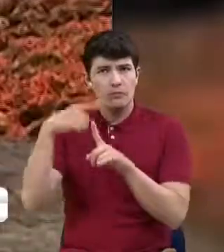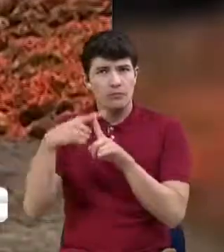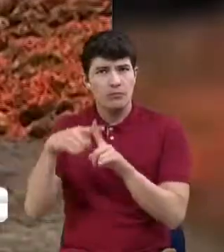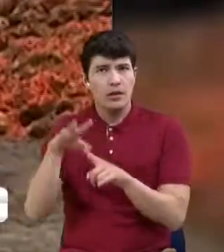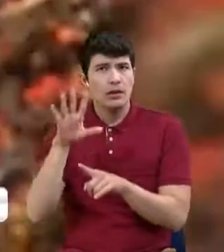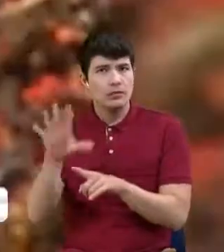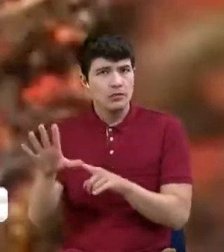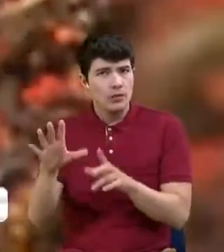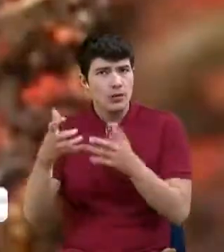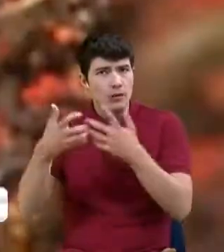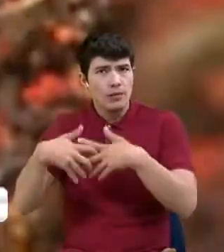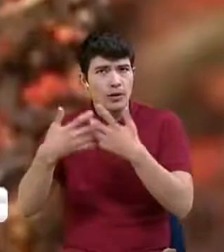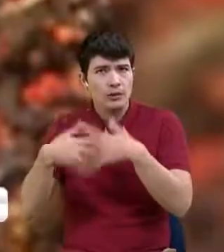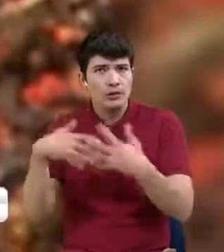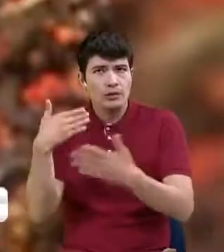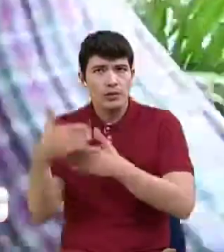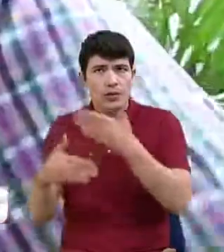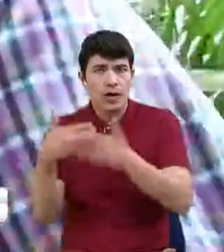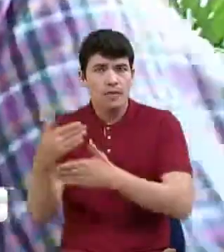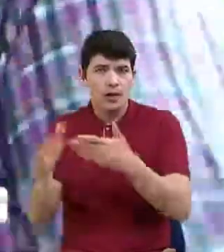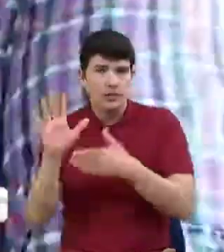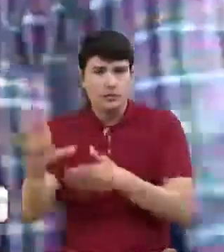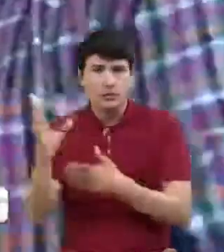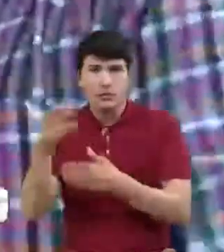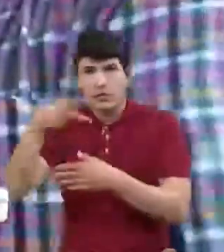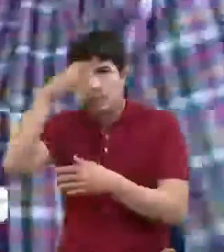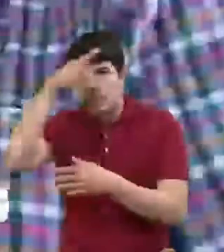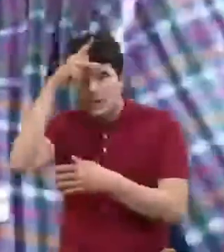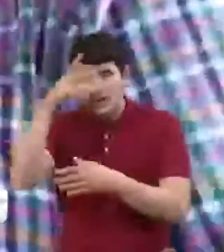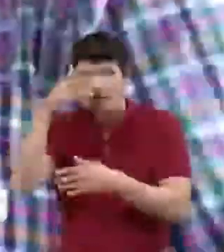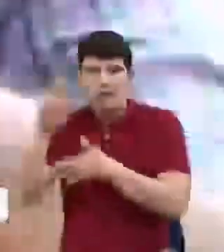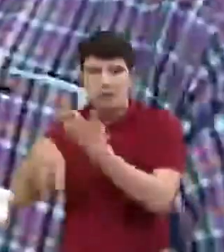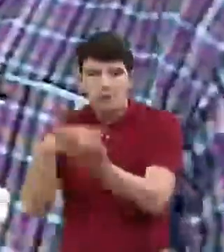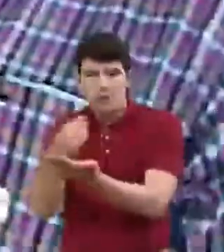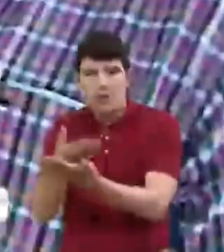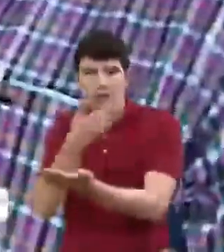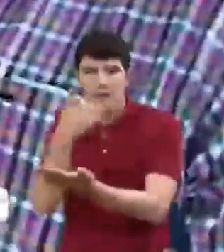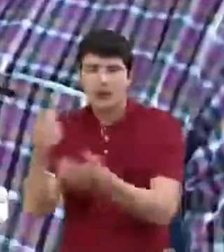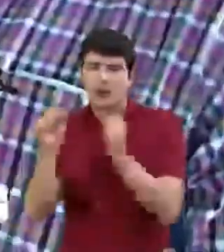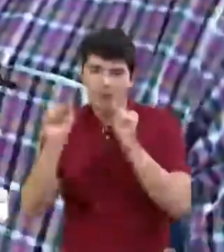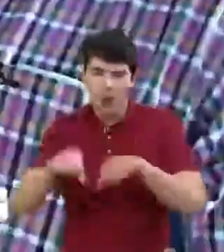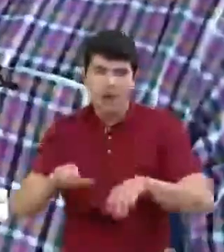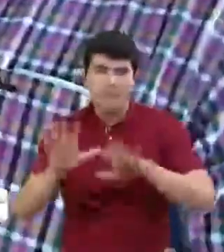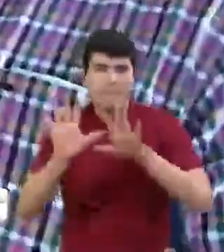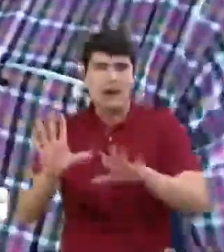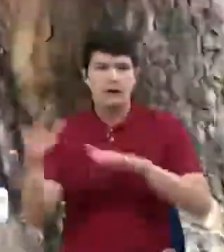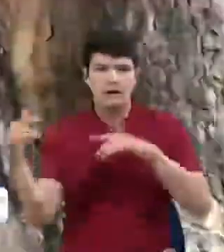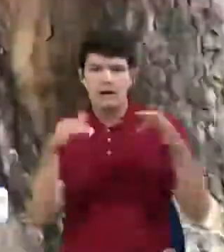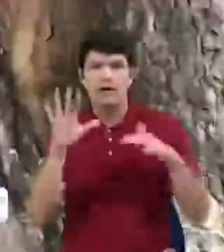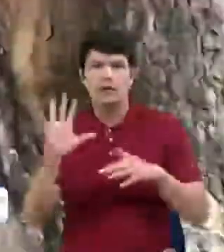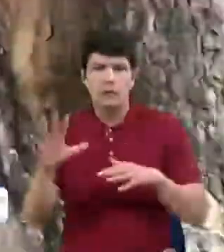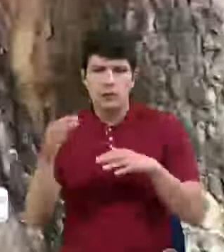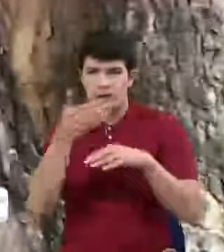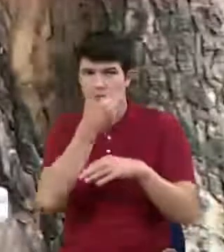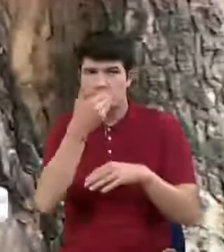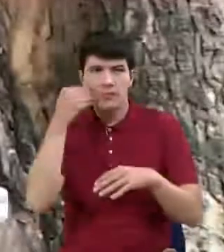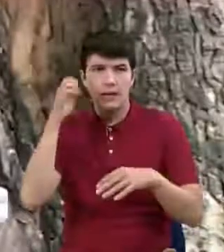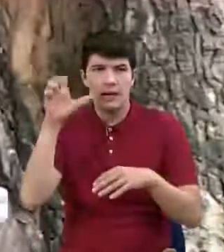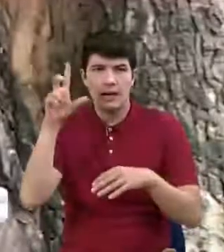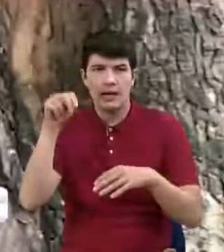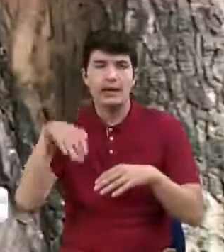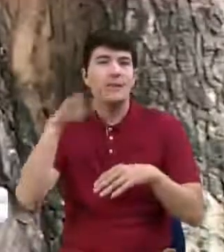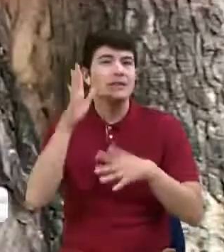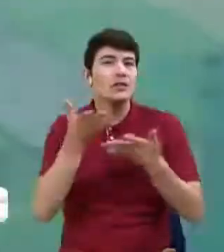para que el proceso de paz que se adelanta en quito cede de la mejor manera y cesen las acciones violentas de esa guerrilla sobre todo en la zona del